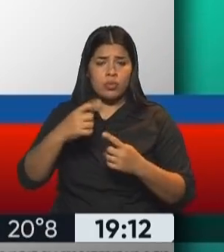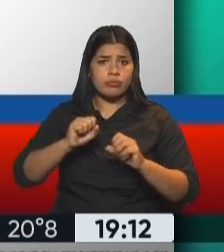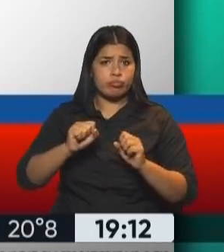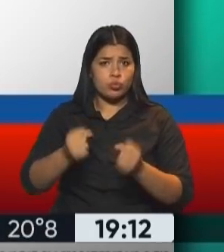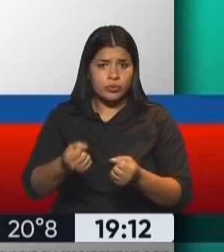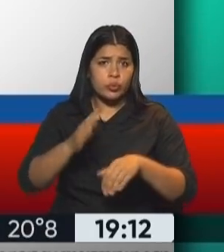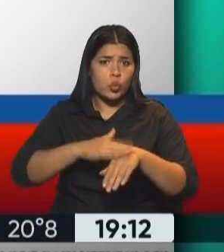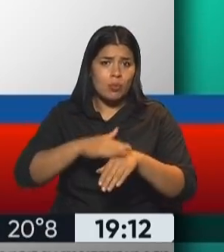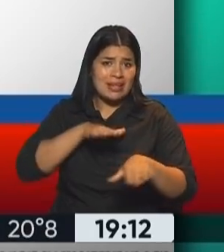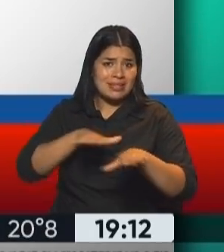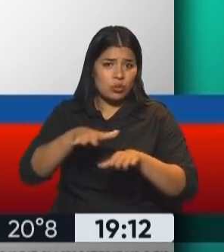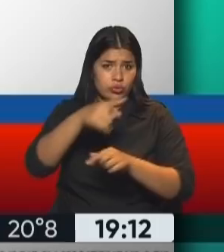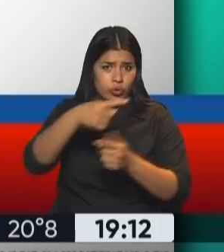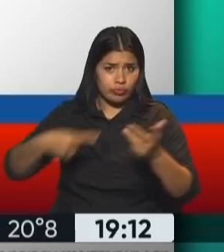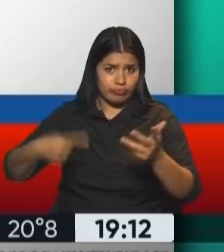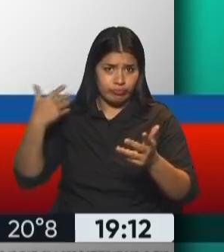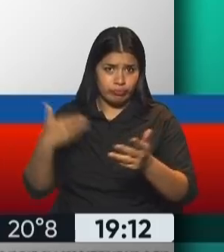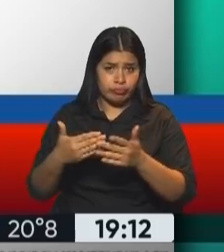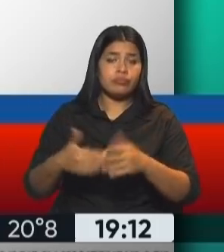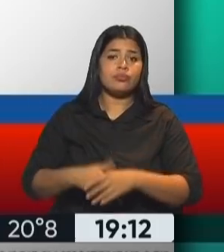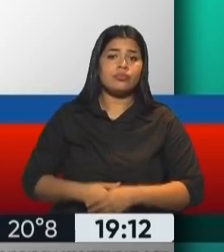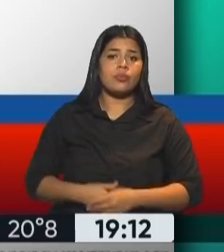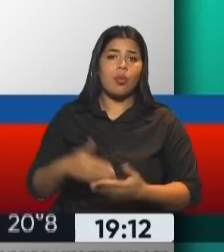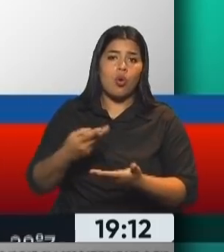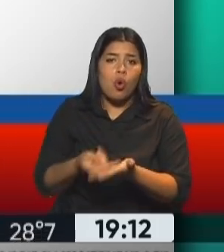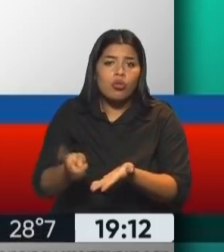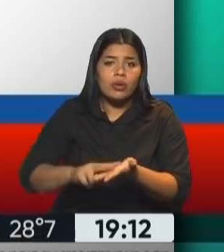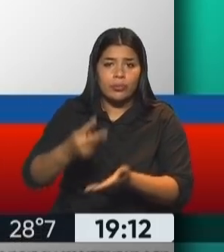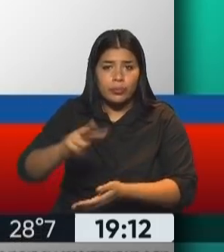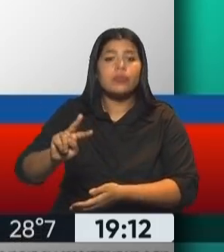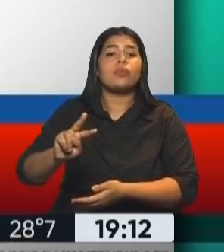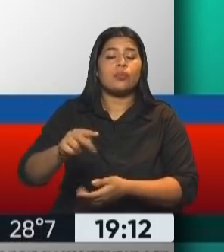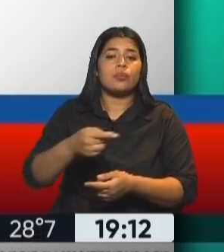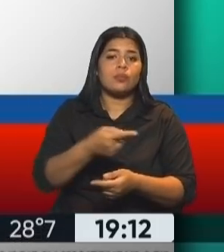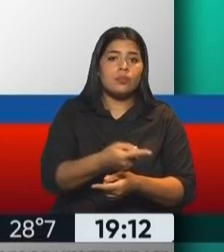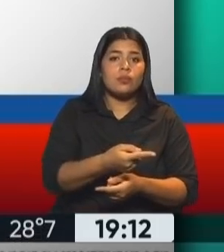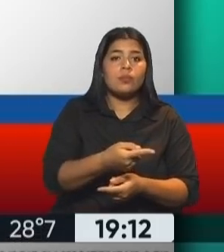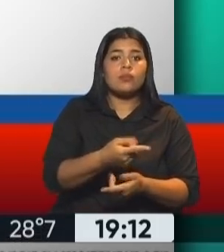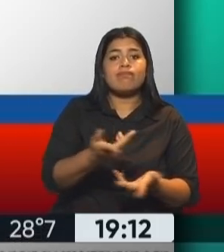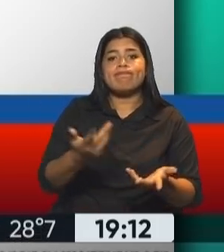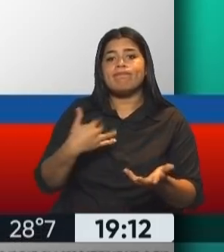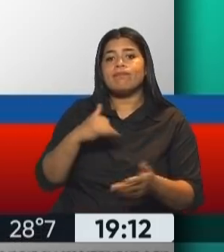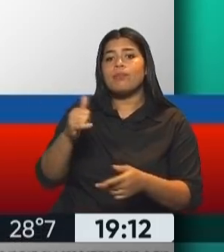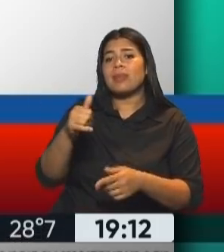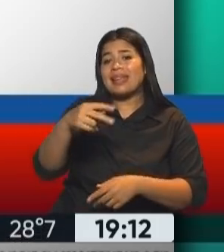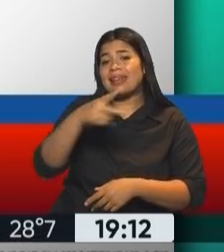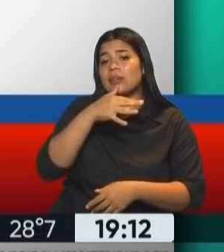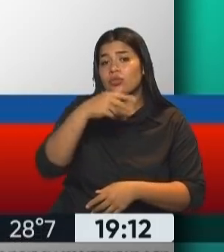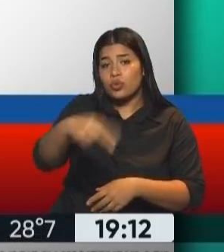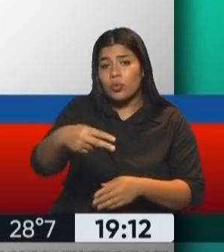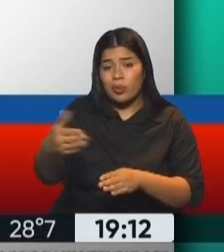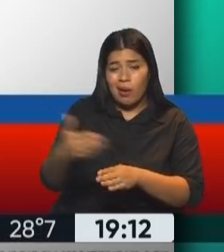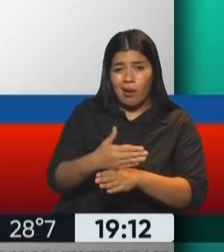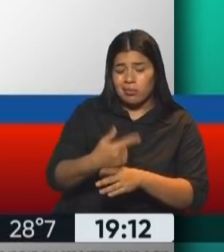están en curso, se refiere a la recusación, pero queda claro que usted está muy apurado para procesarme antes del 14. Esto es lo que se